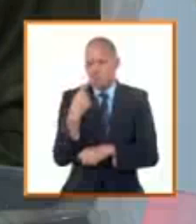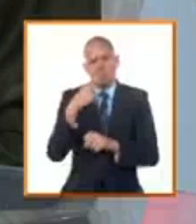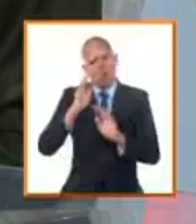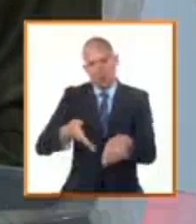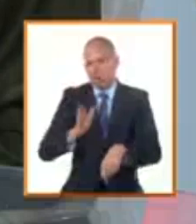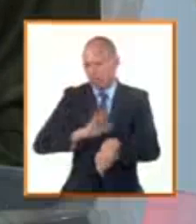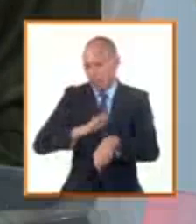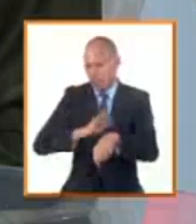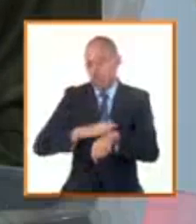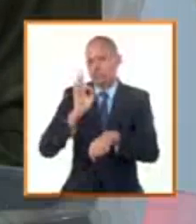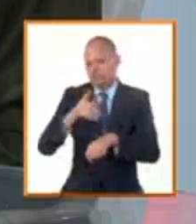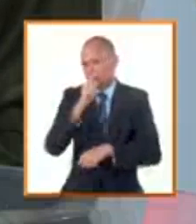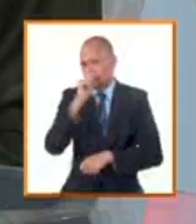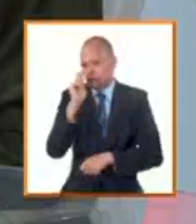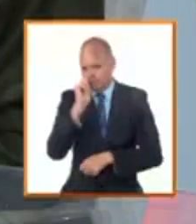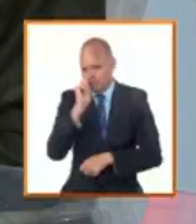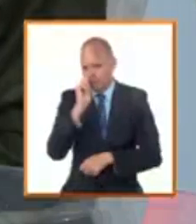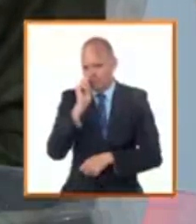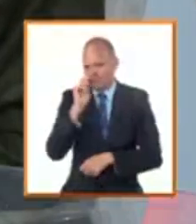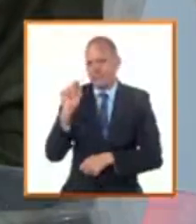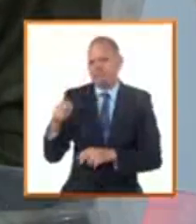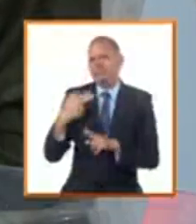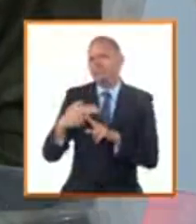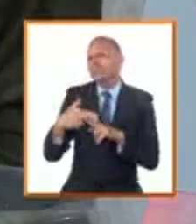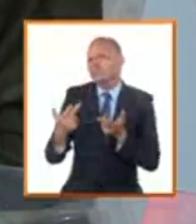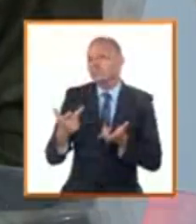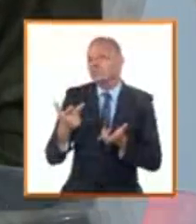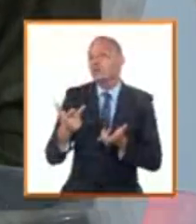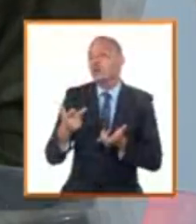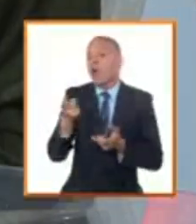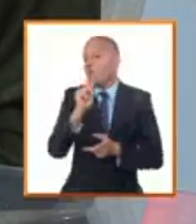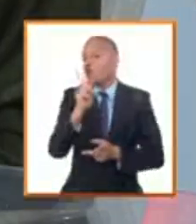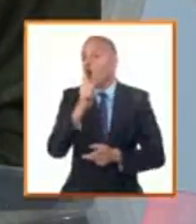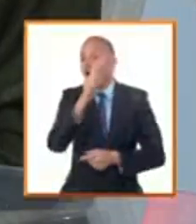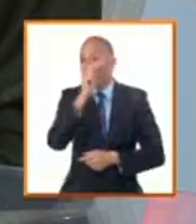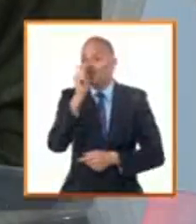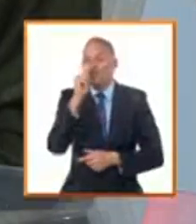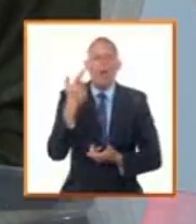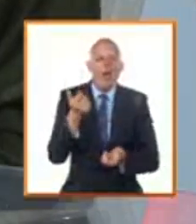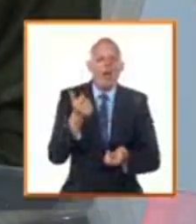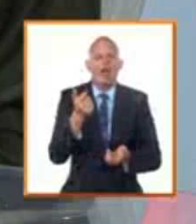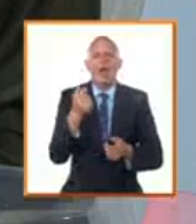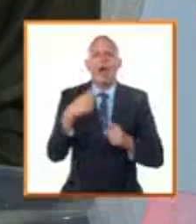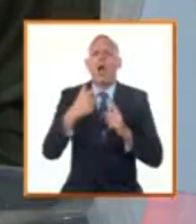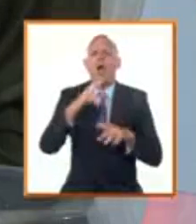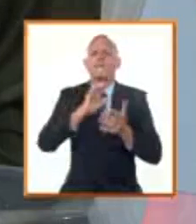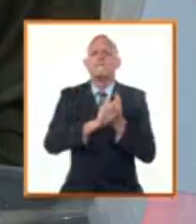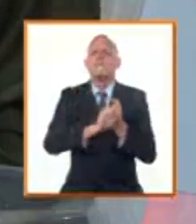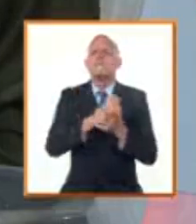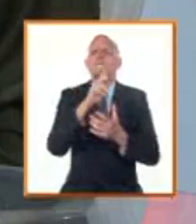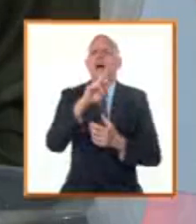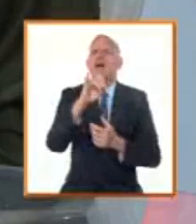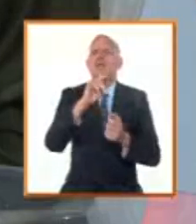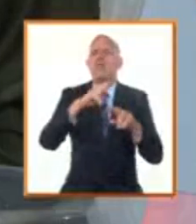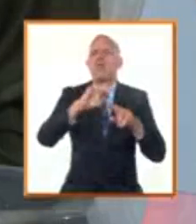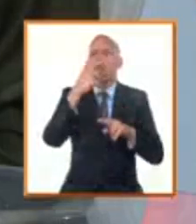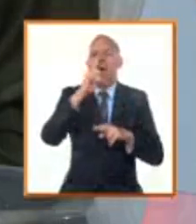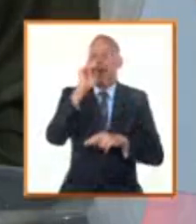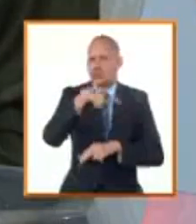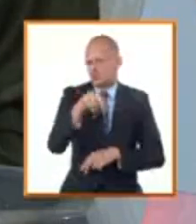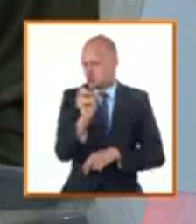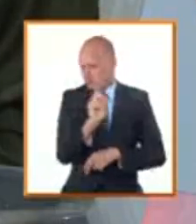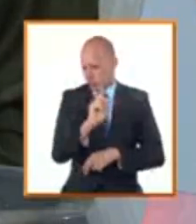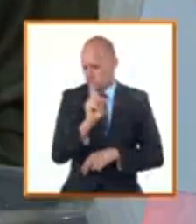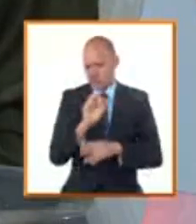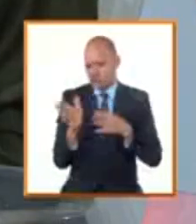que se tenga una idea de qué cosa es una sobredosis, por ejemplo, un grano de arroz fraccionado en cinco partes